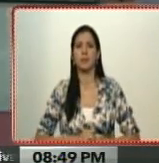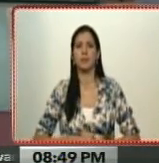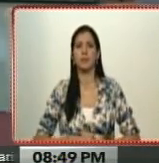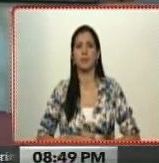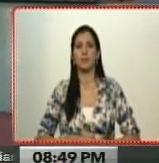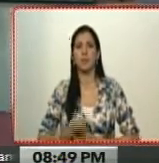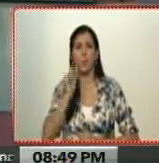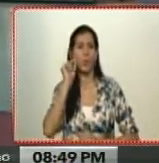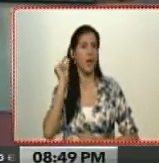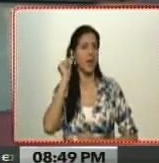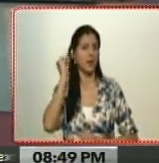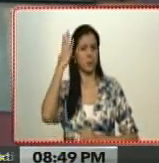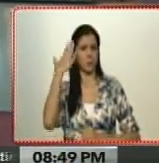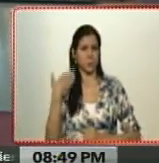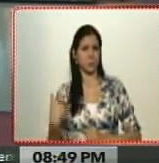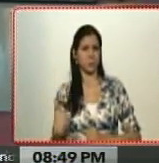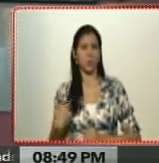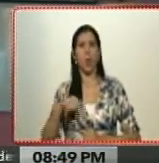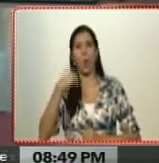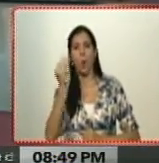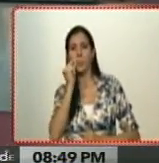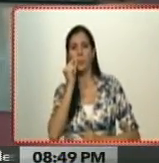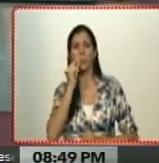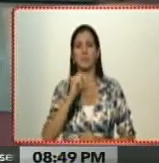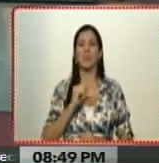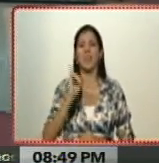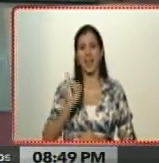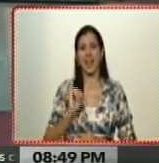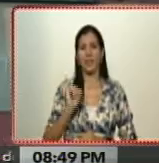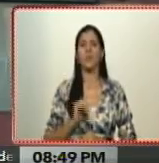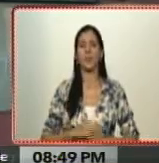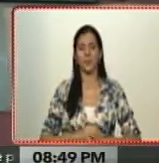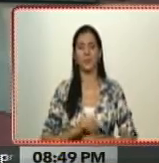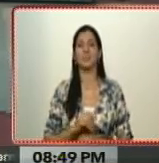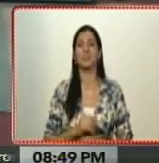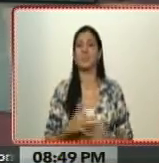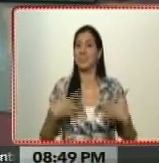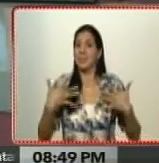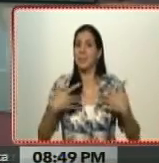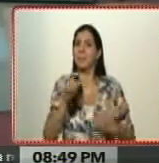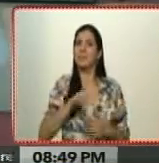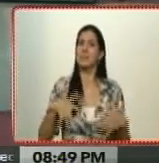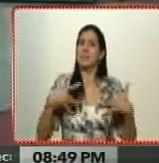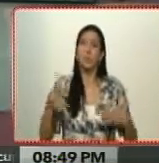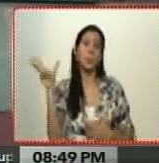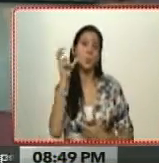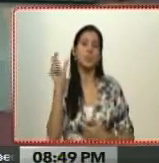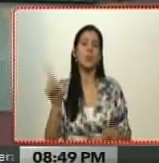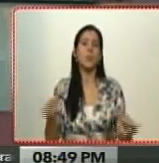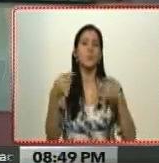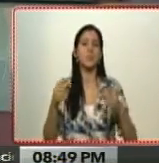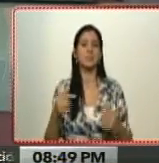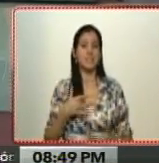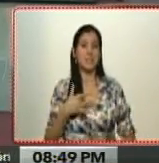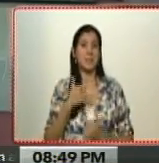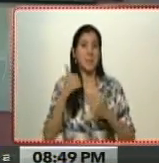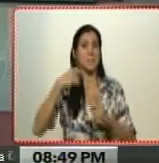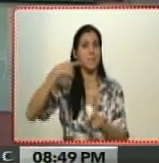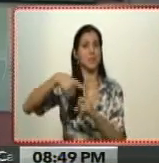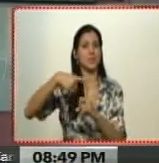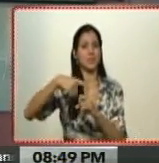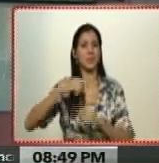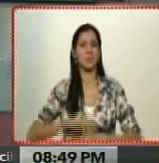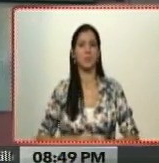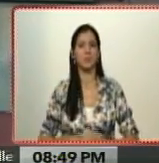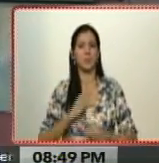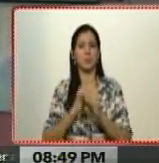José Alejandro Delgado deleitando la noche caraqueña desde el Teatro Teresa Carreño. Buena vibra para nuestros músicos. Vamos a